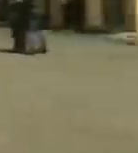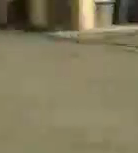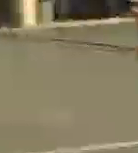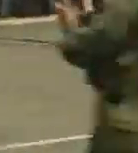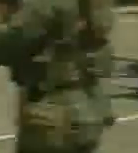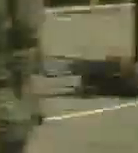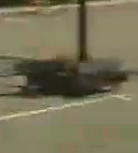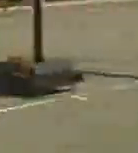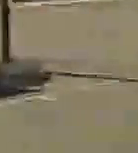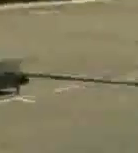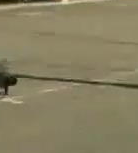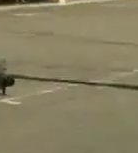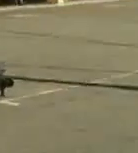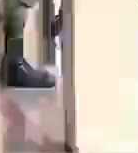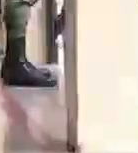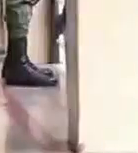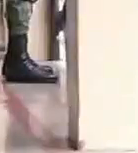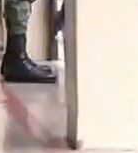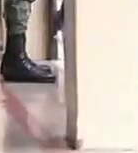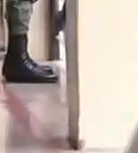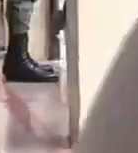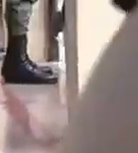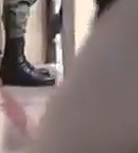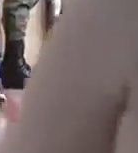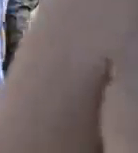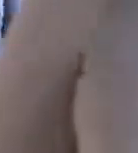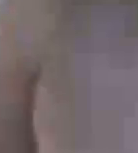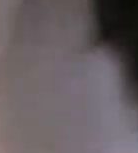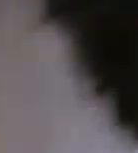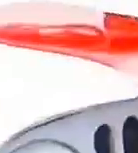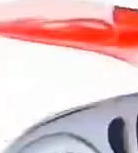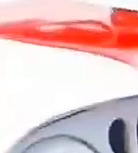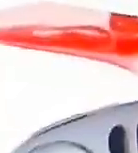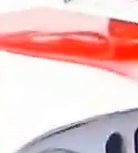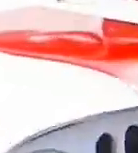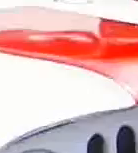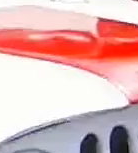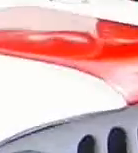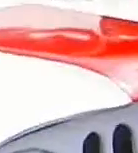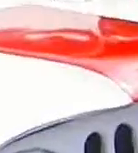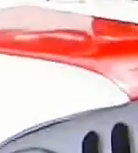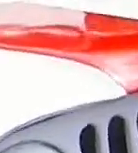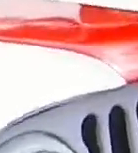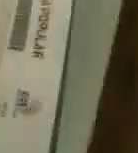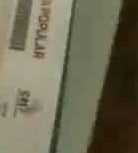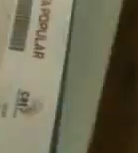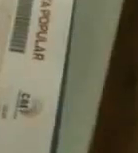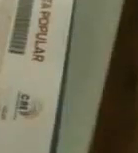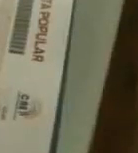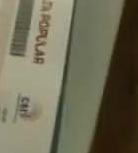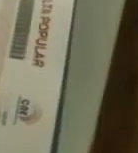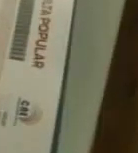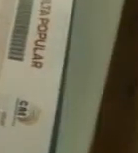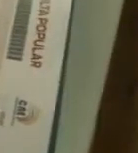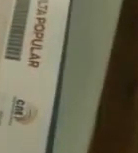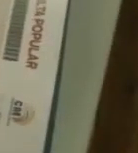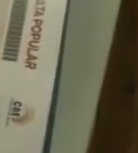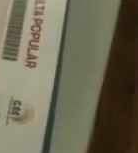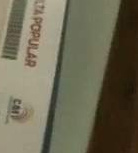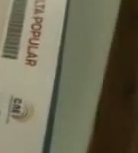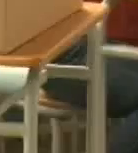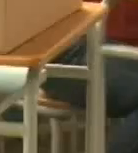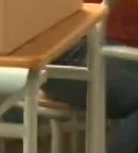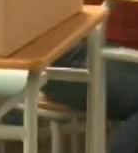del comportamiento del electorado este domingo y la falta de conexión con los candidatos. Además, el número elevado de